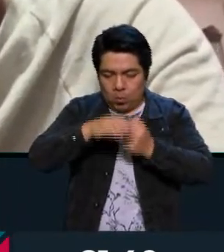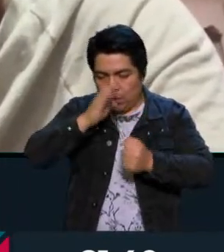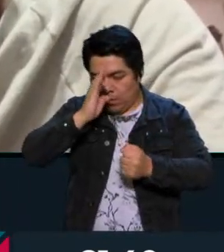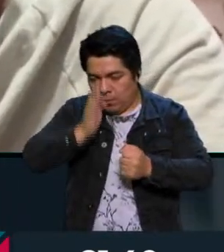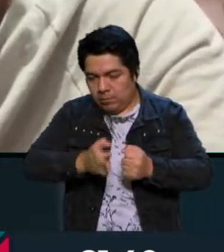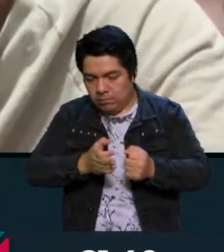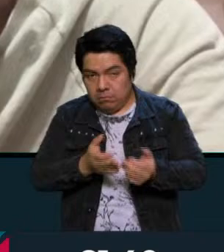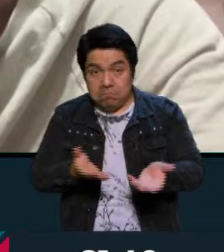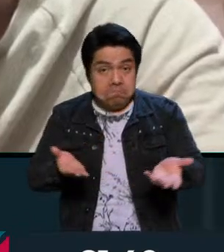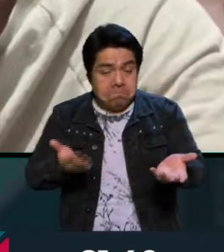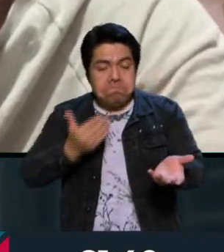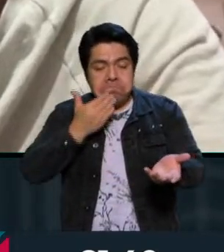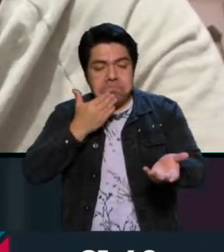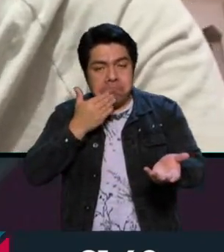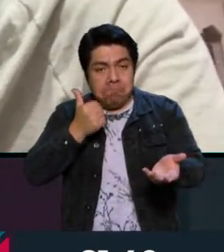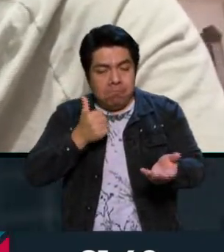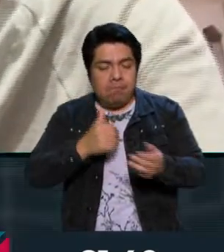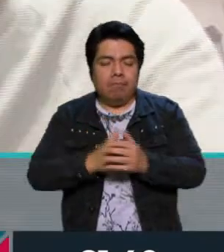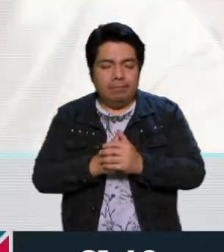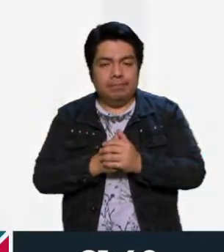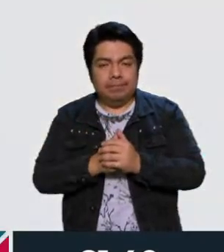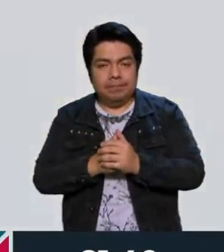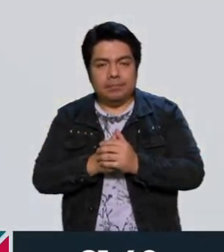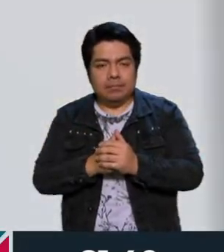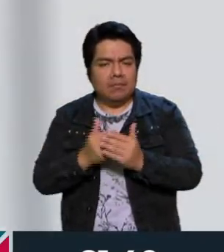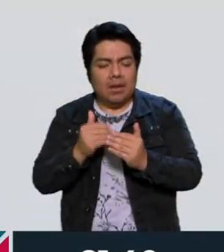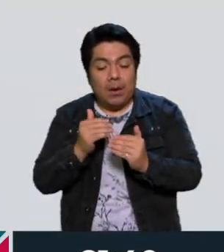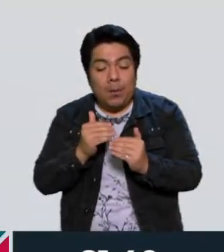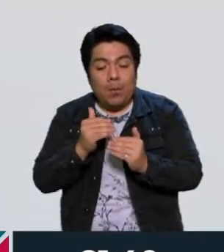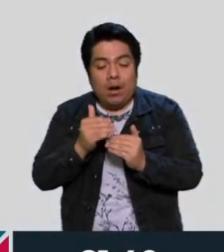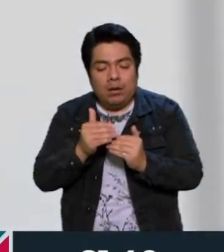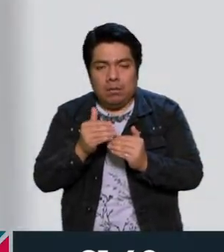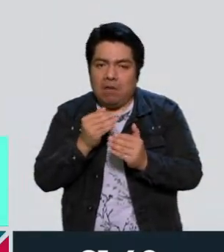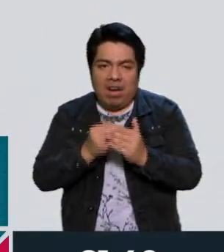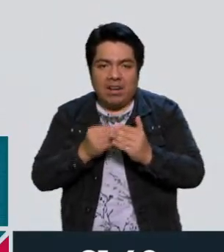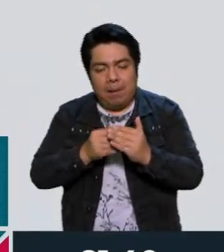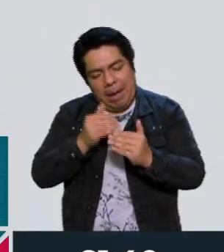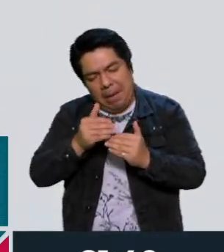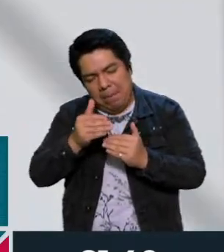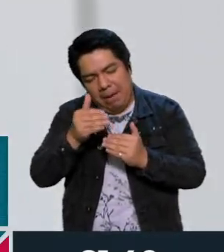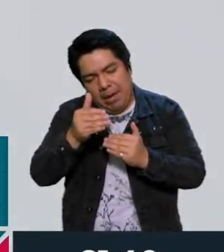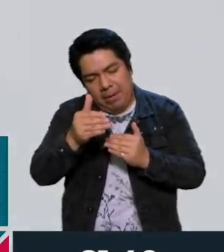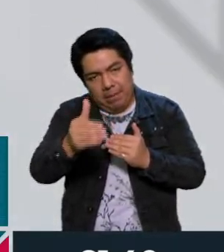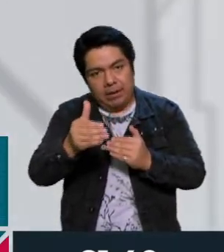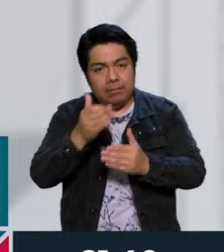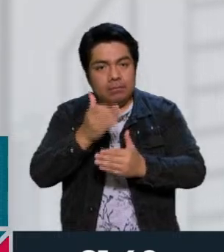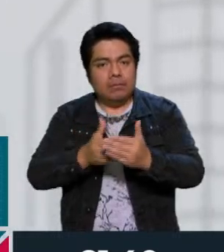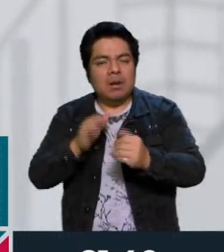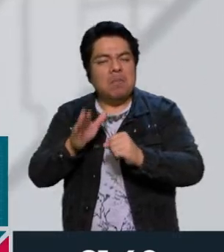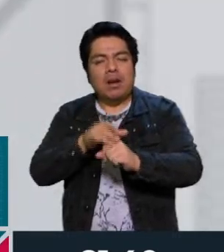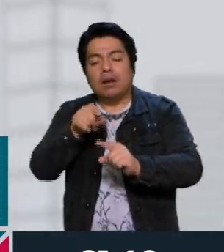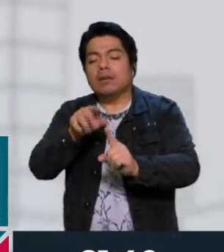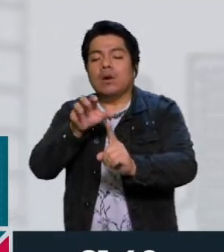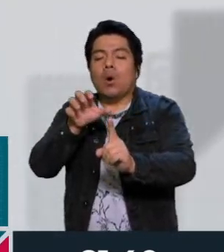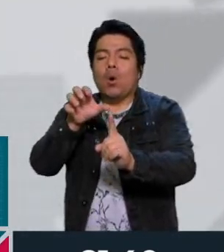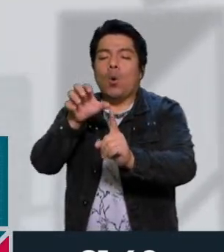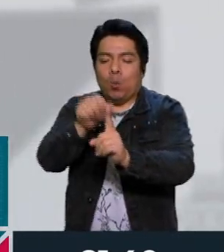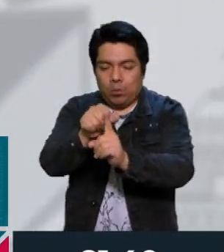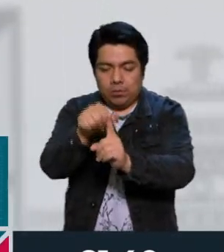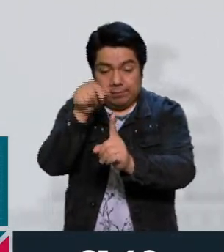importante señalarlo, es un primer paso de muchos que hay que dar para arribar a una